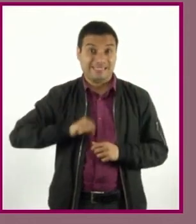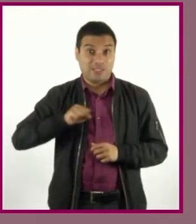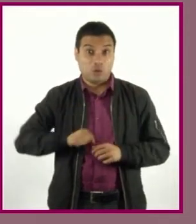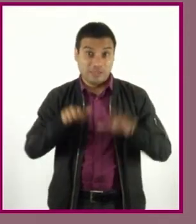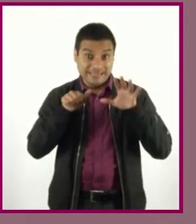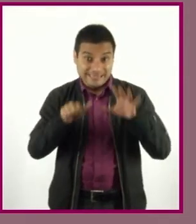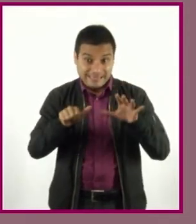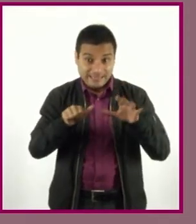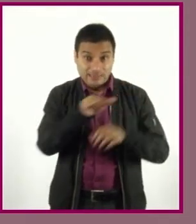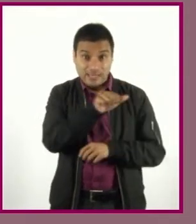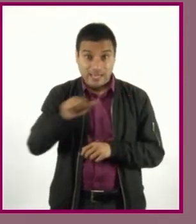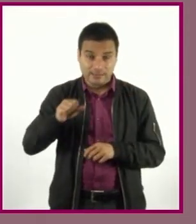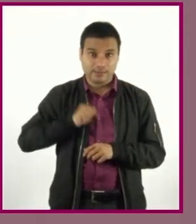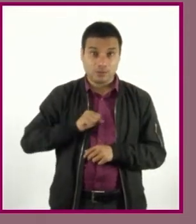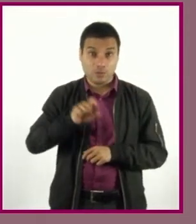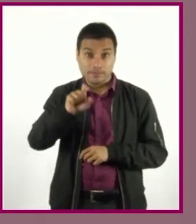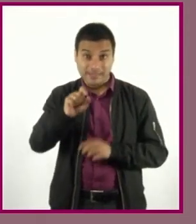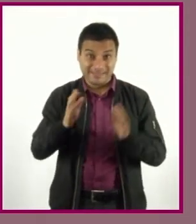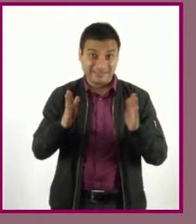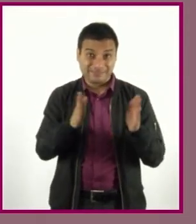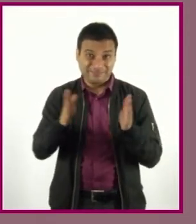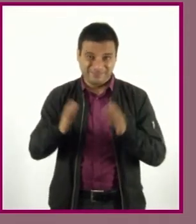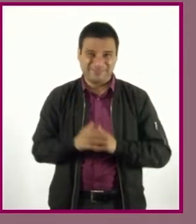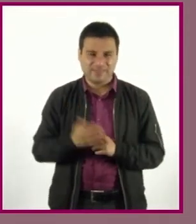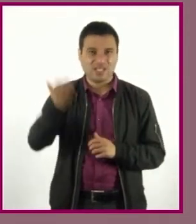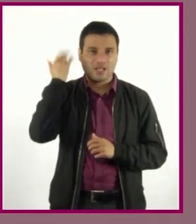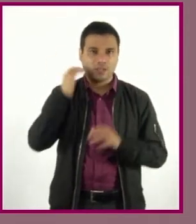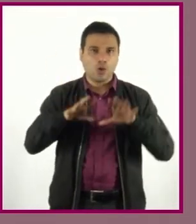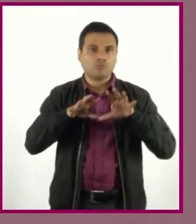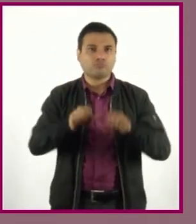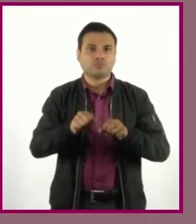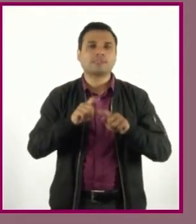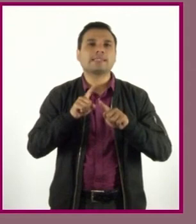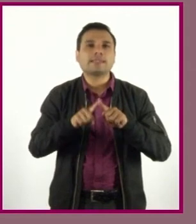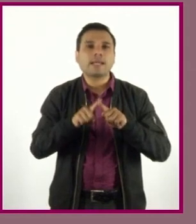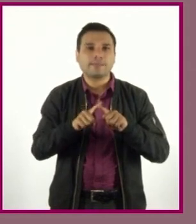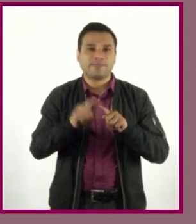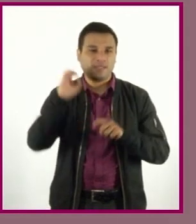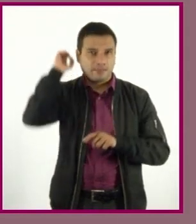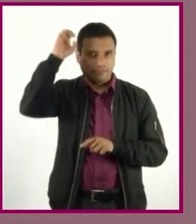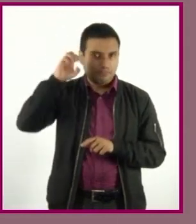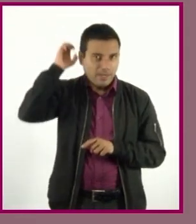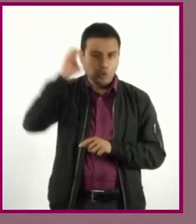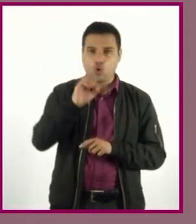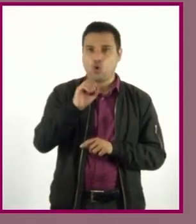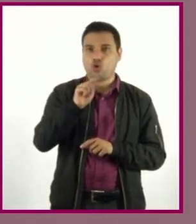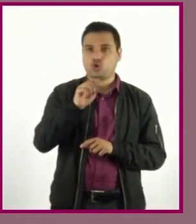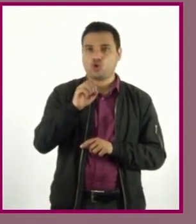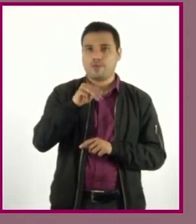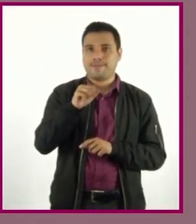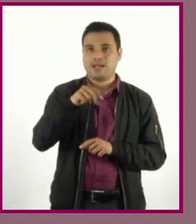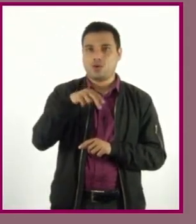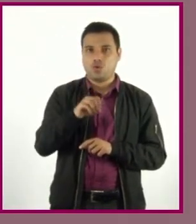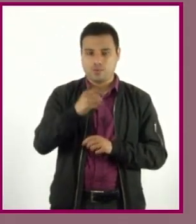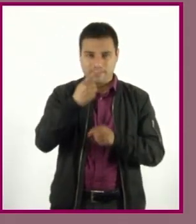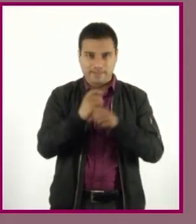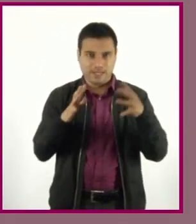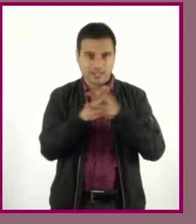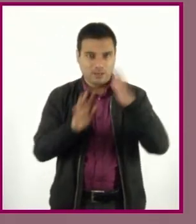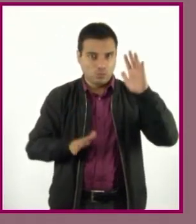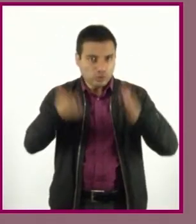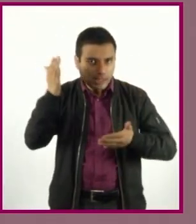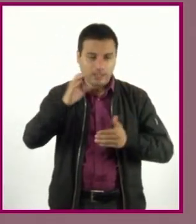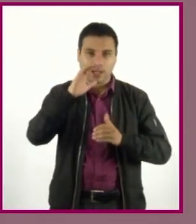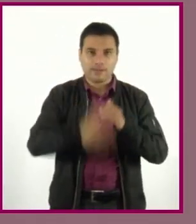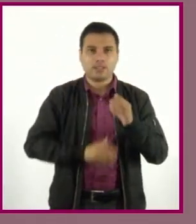al XX, Siria formó parte del Imperio Otomano, que se disolvió al finalizar la Primera Guerra Mundial. La región